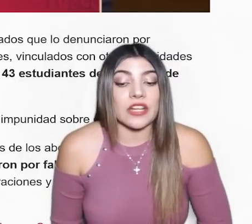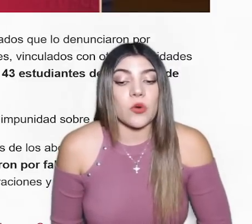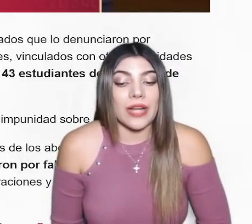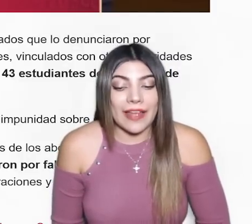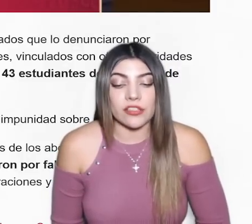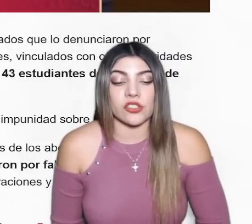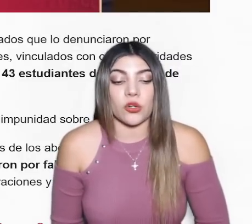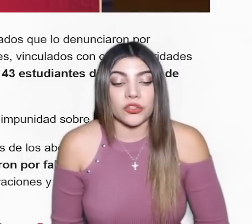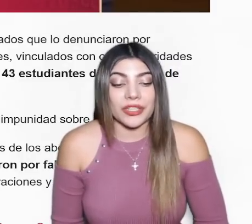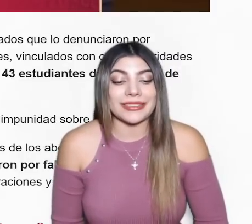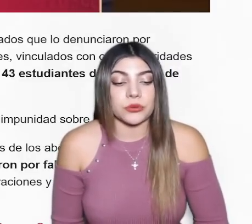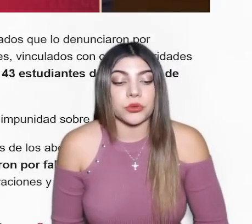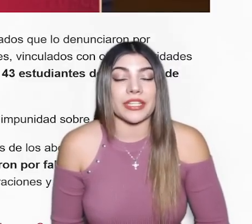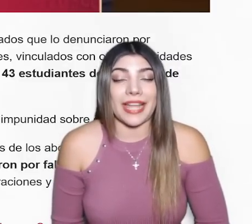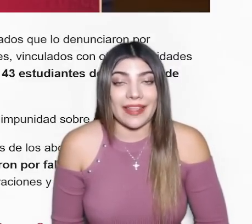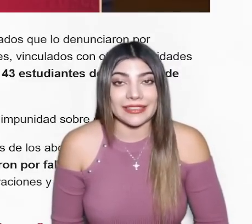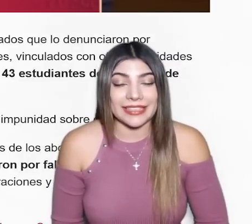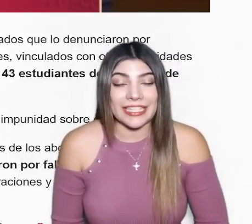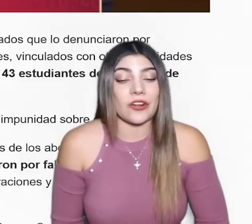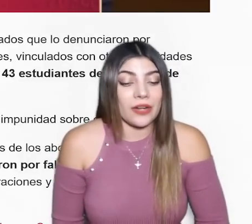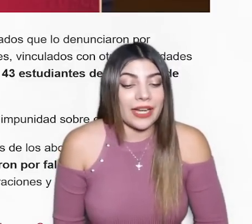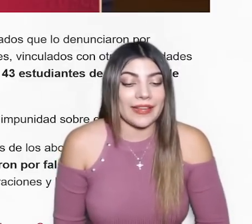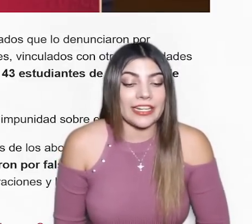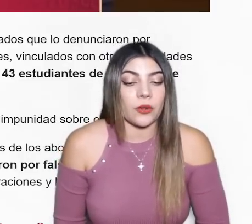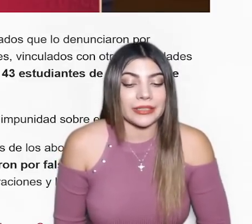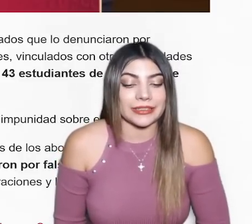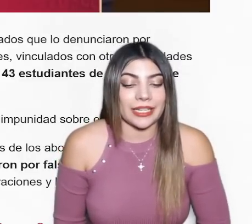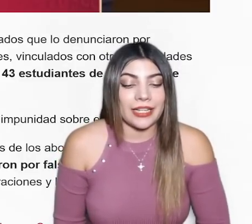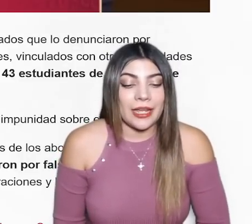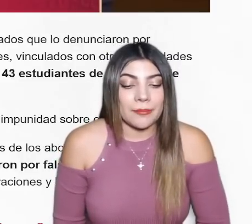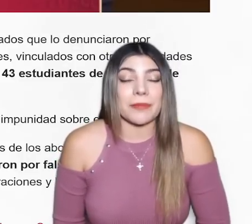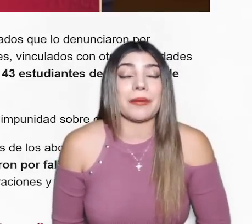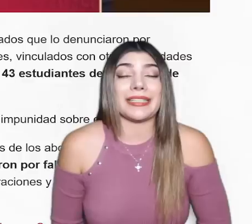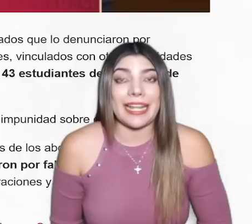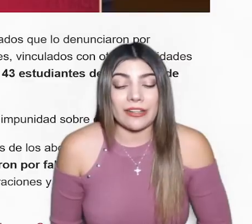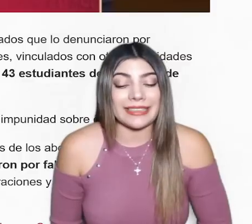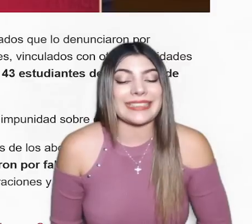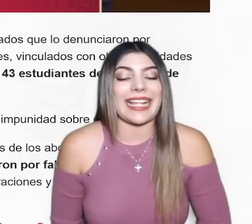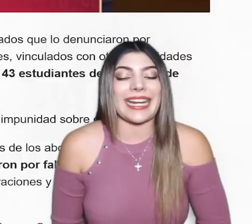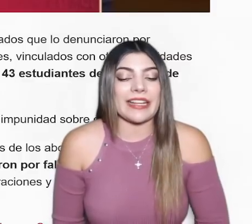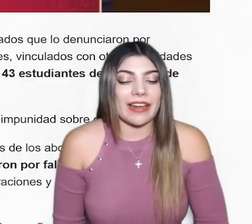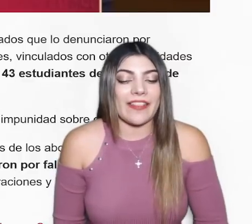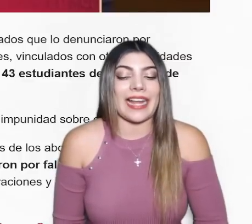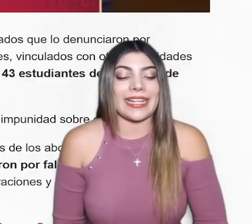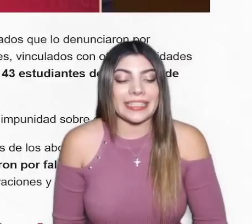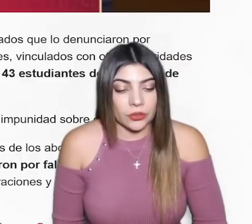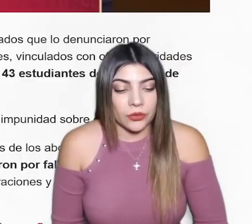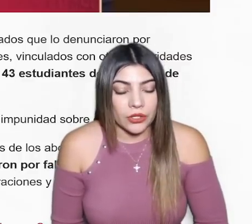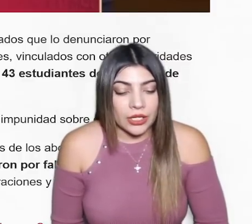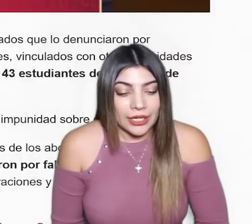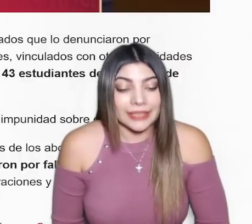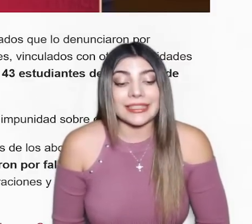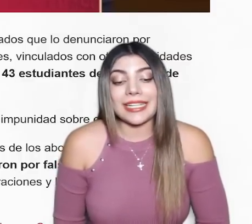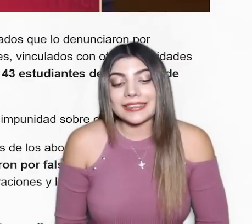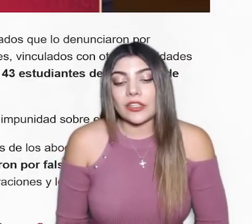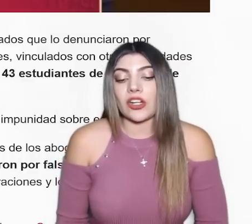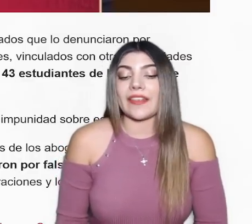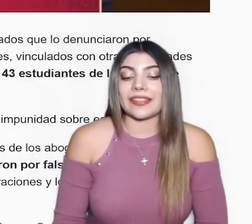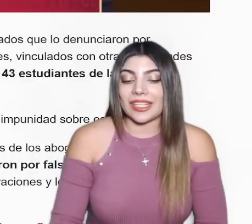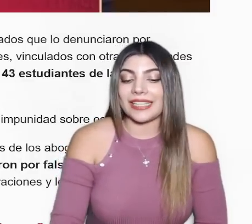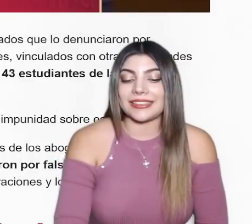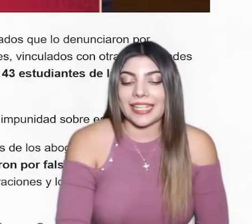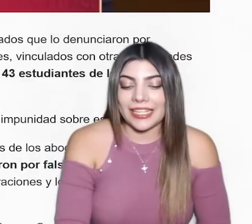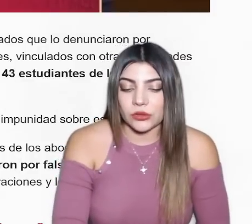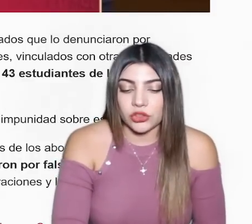quienes, vinculados con otras autoridades y con la delincuencia, perpetraron este terrible delito. Encinas dijo